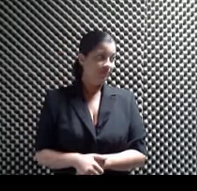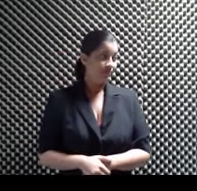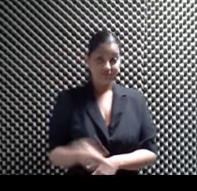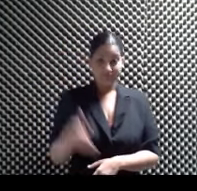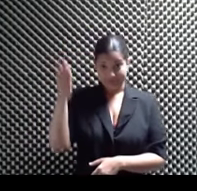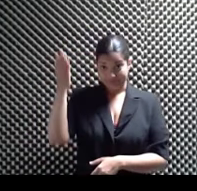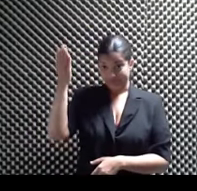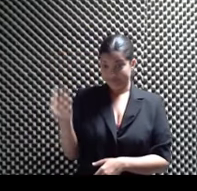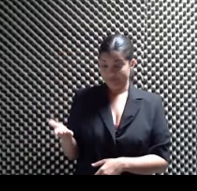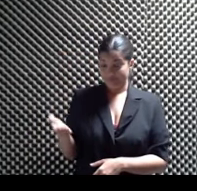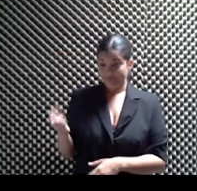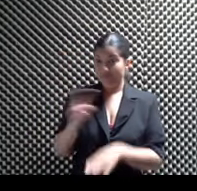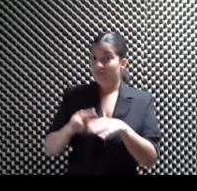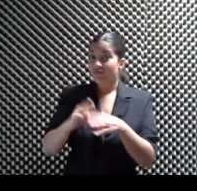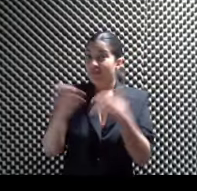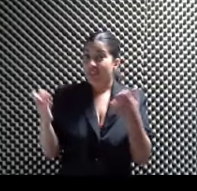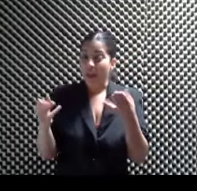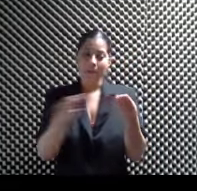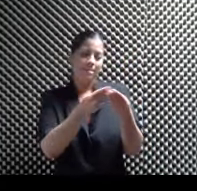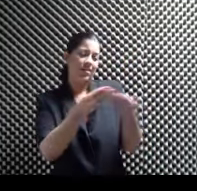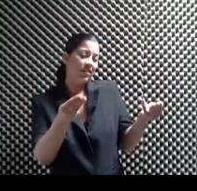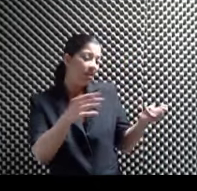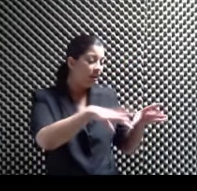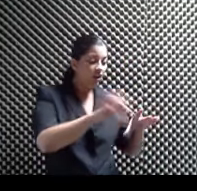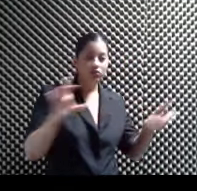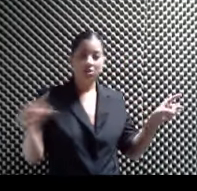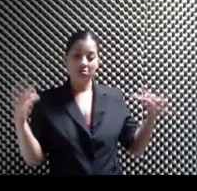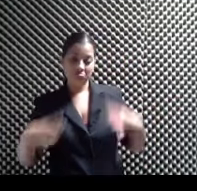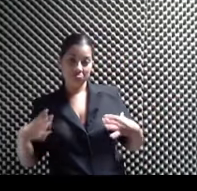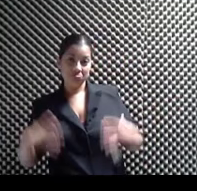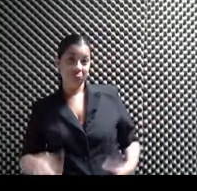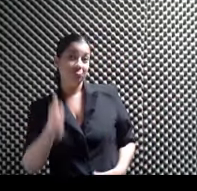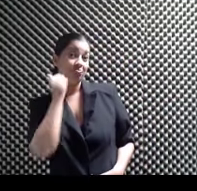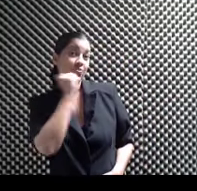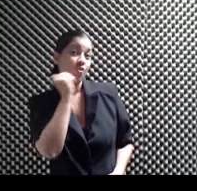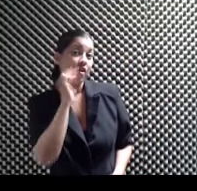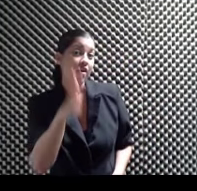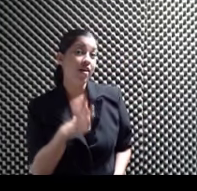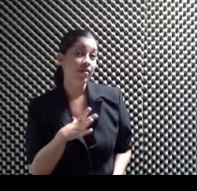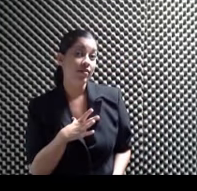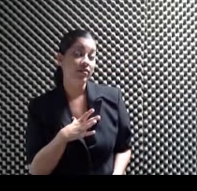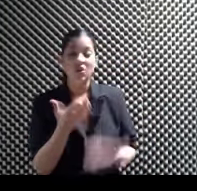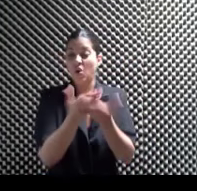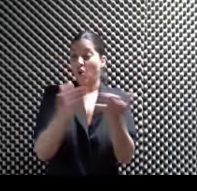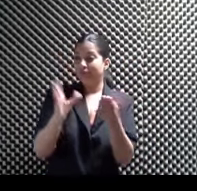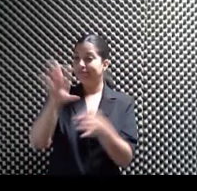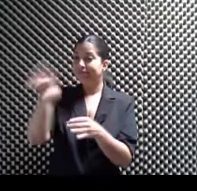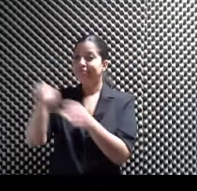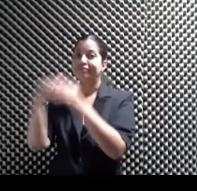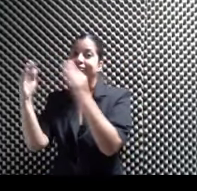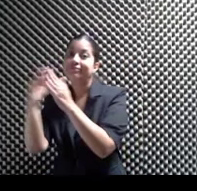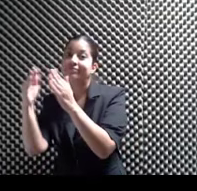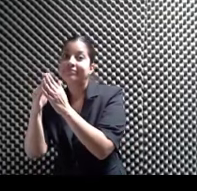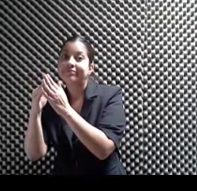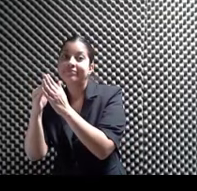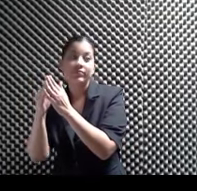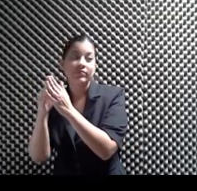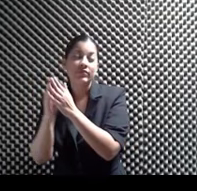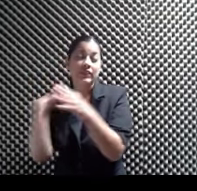que utiliza Es materiales encontrados Accesorios femeninos Objetos del entorno doméstico Y entonces A través de eso Él